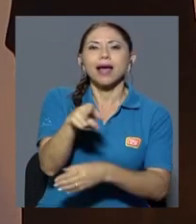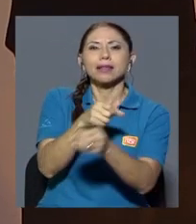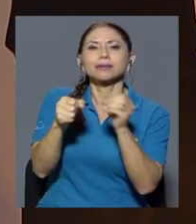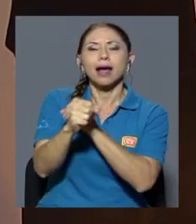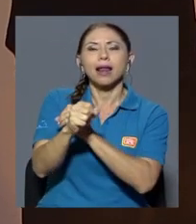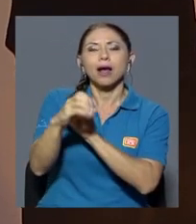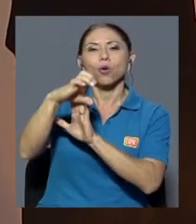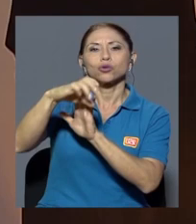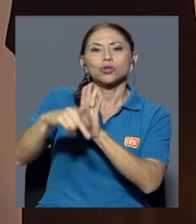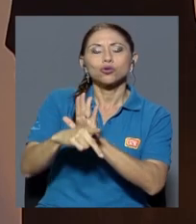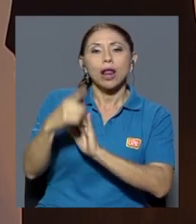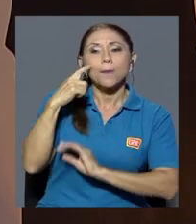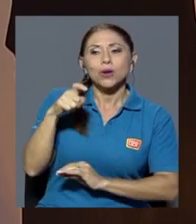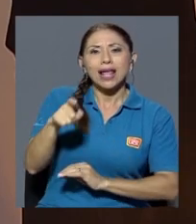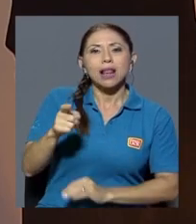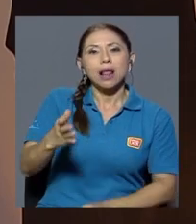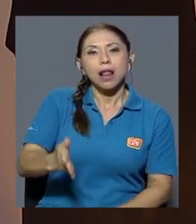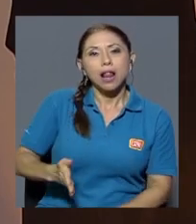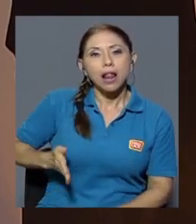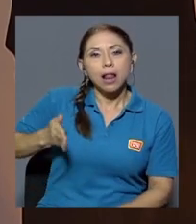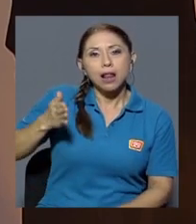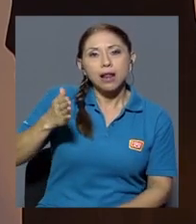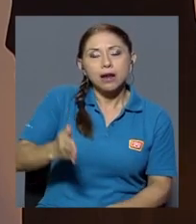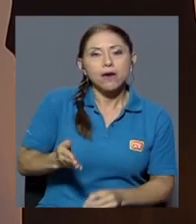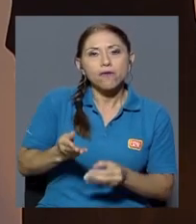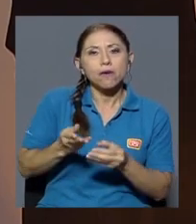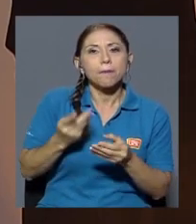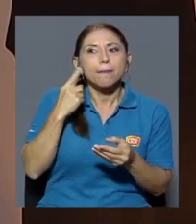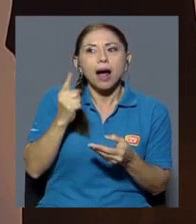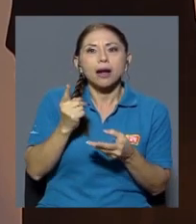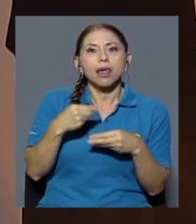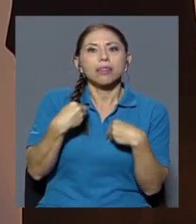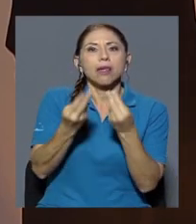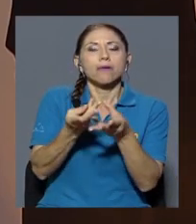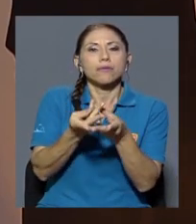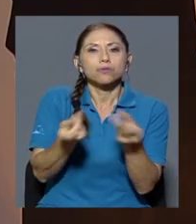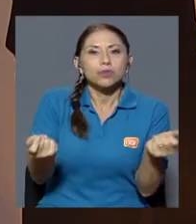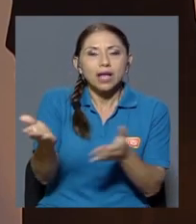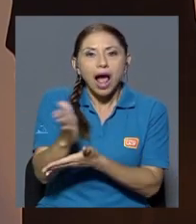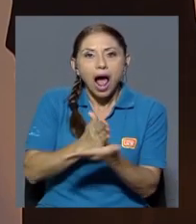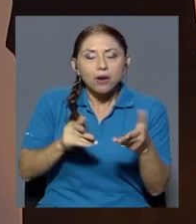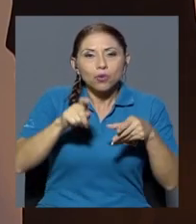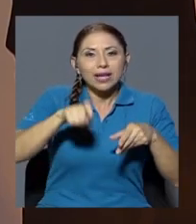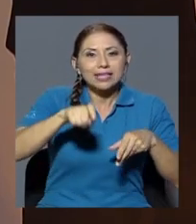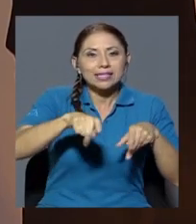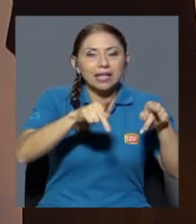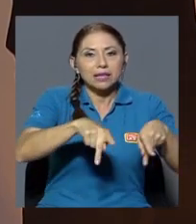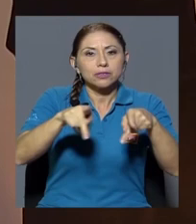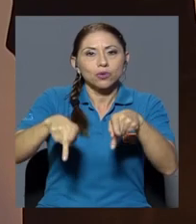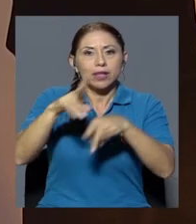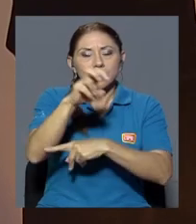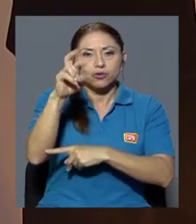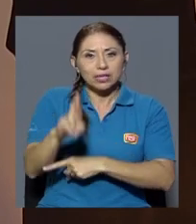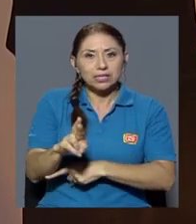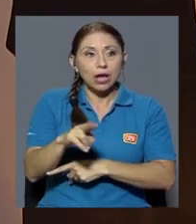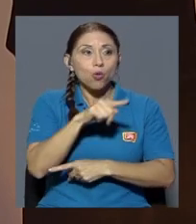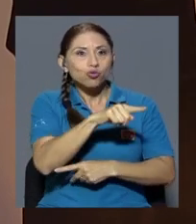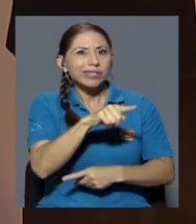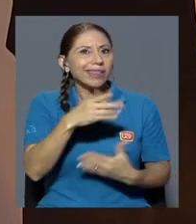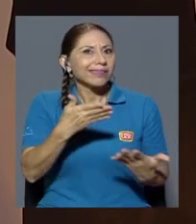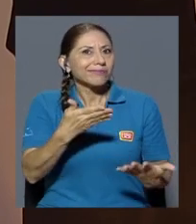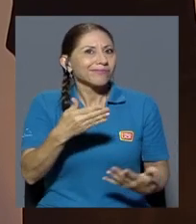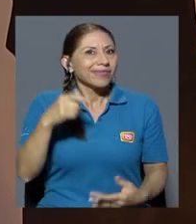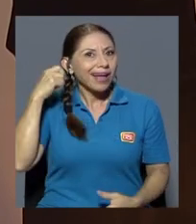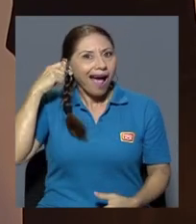por ser tan lenta para resolver algo que verdaderamente necesita la ciudadanía costarricense este diario jalón de